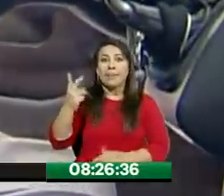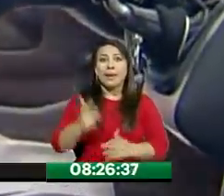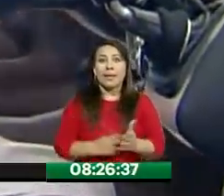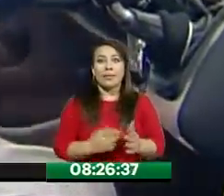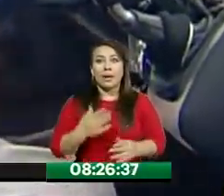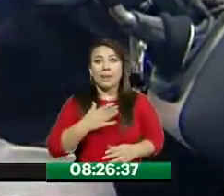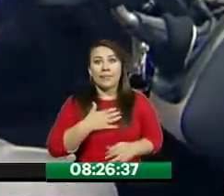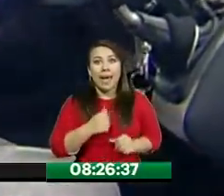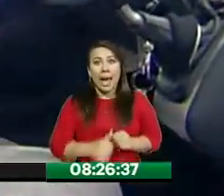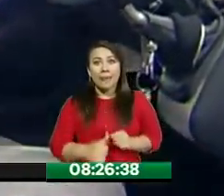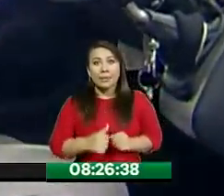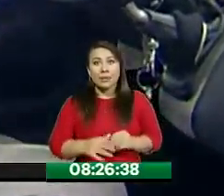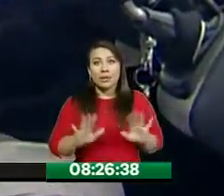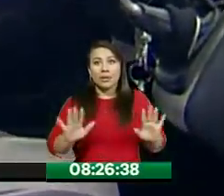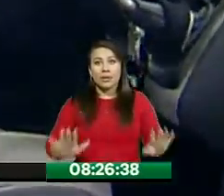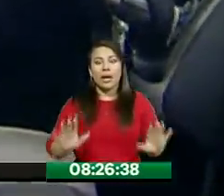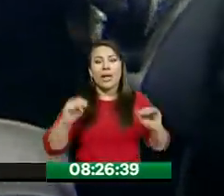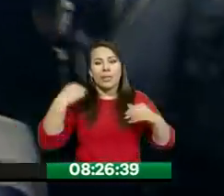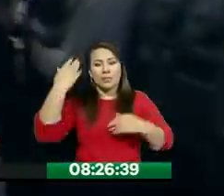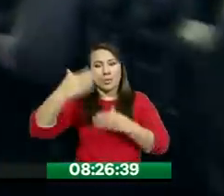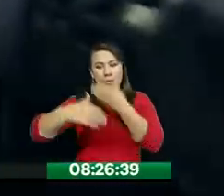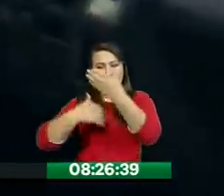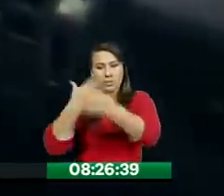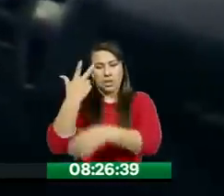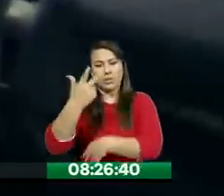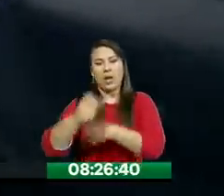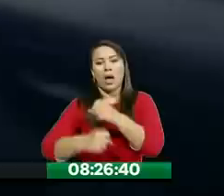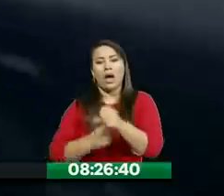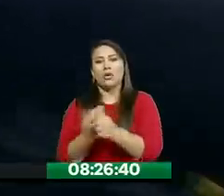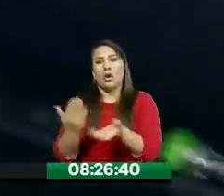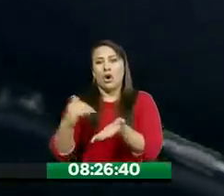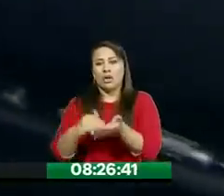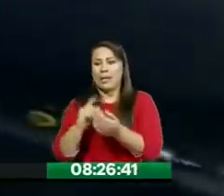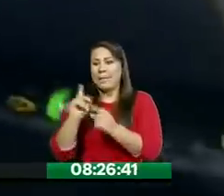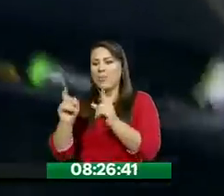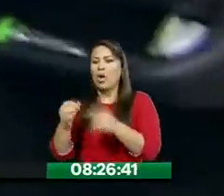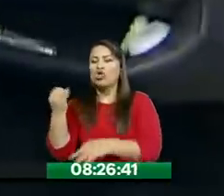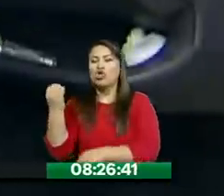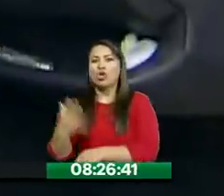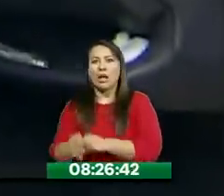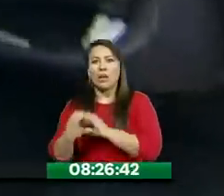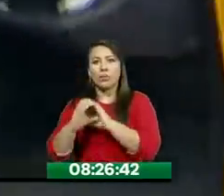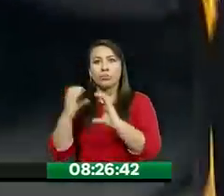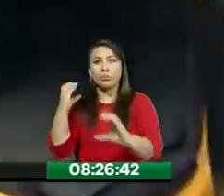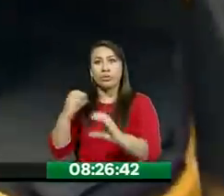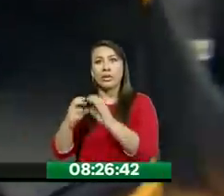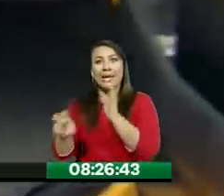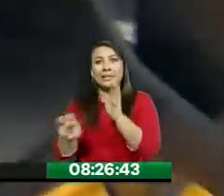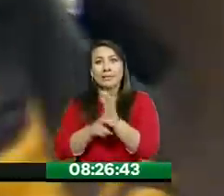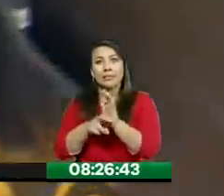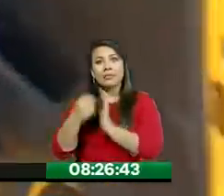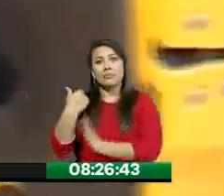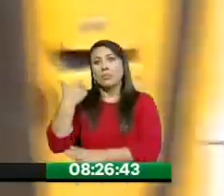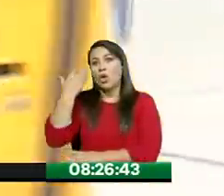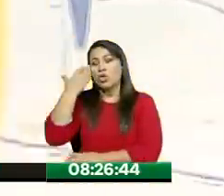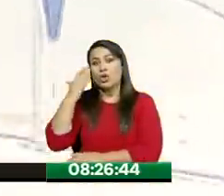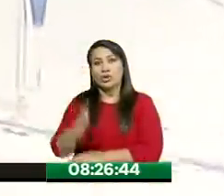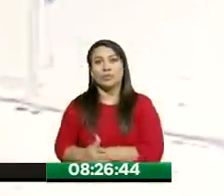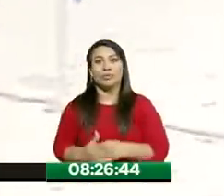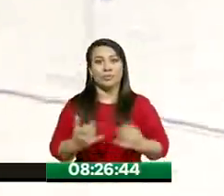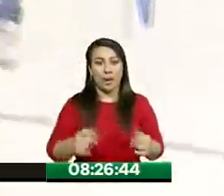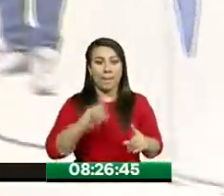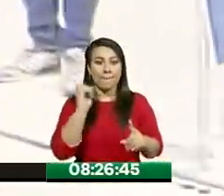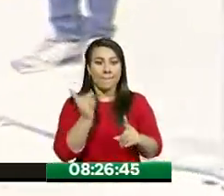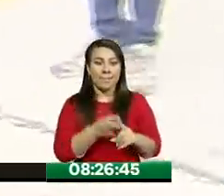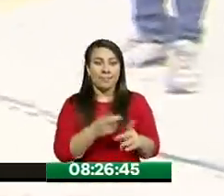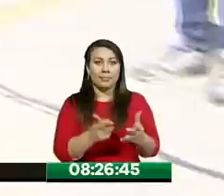evitar esta situación. En Loja informó Marcela Constante Brito. Y sobre todo es una muy buena comunicación, debe